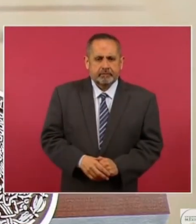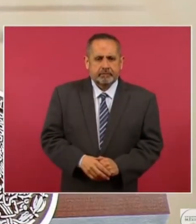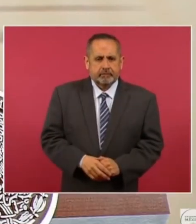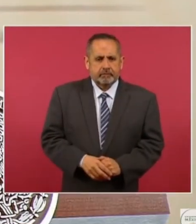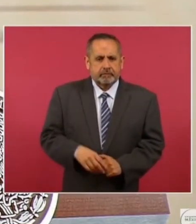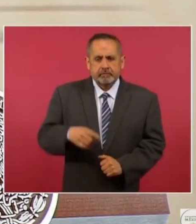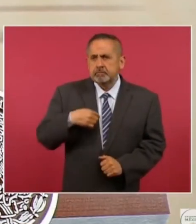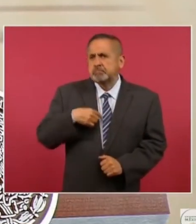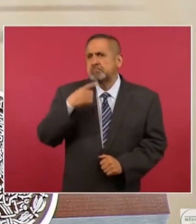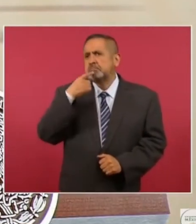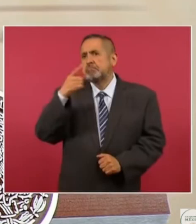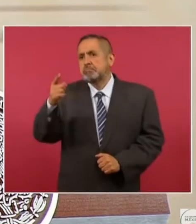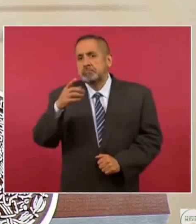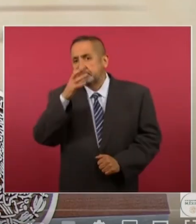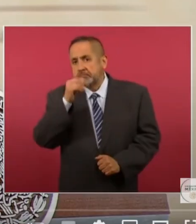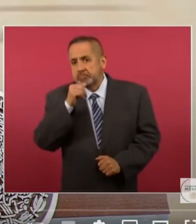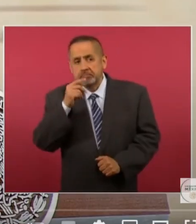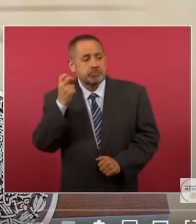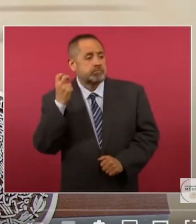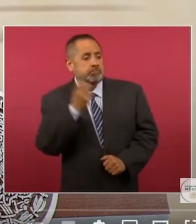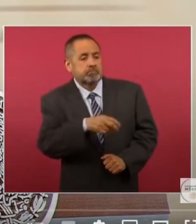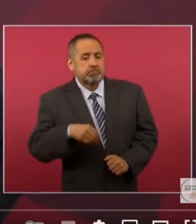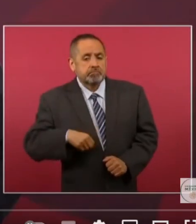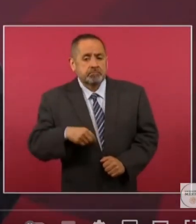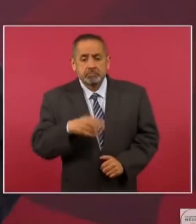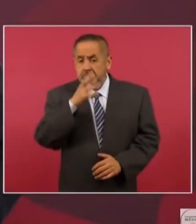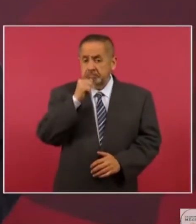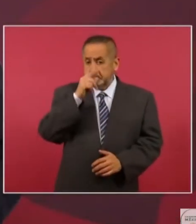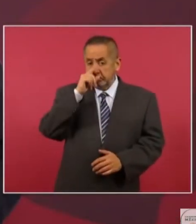denunciados, ya no digamos inculpados